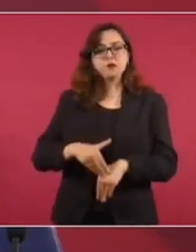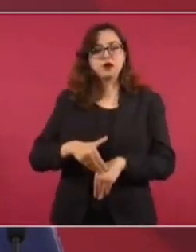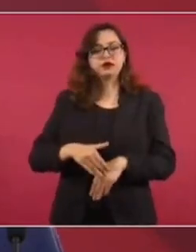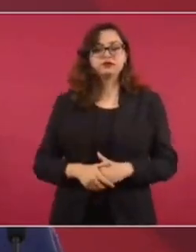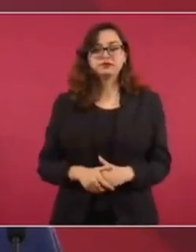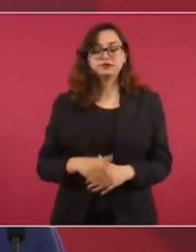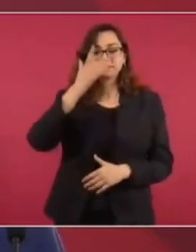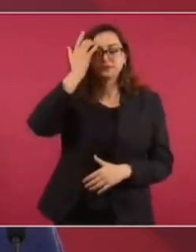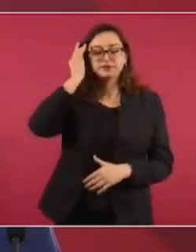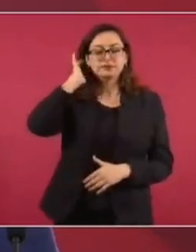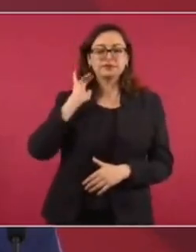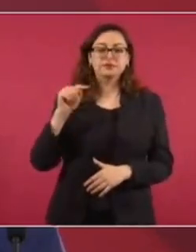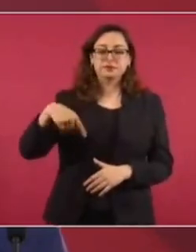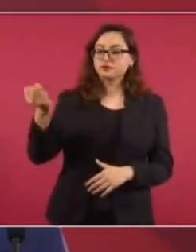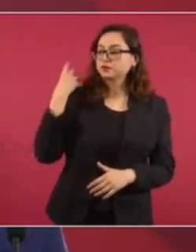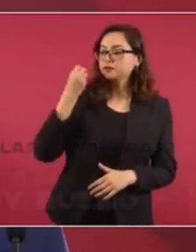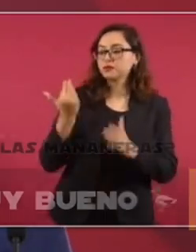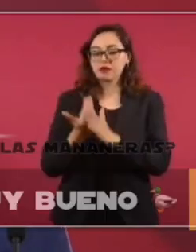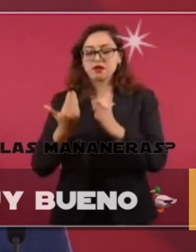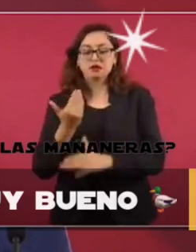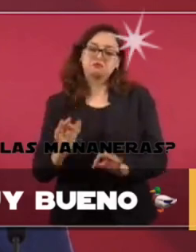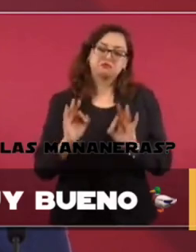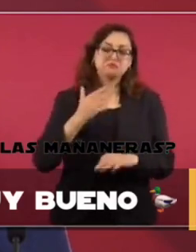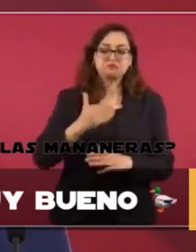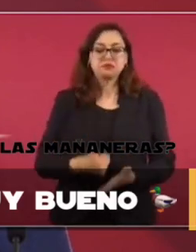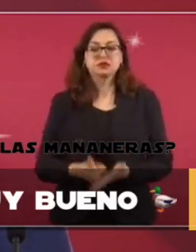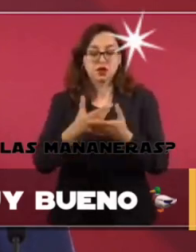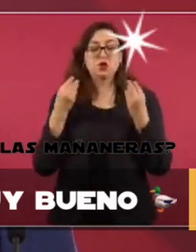Entonces, este ejercicio es muy bueno porque